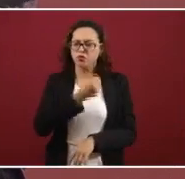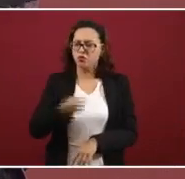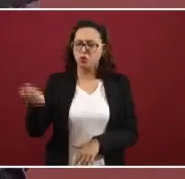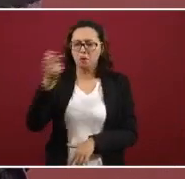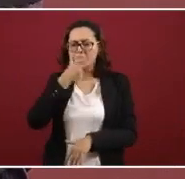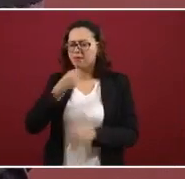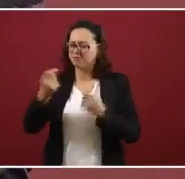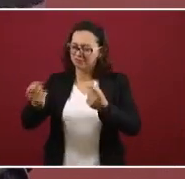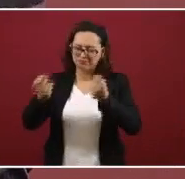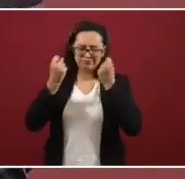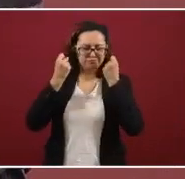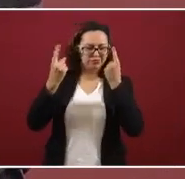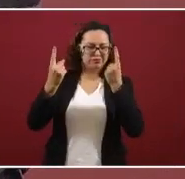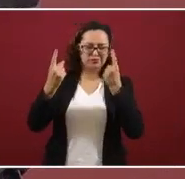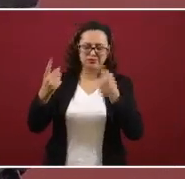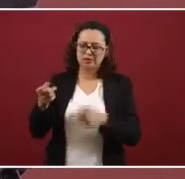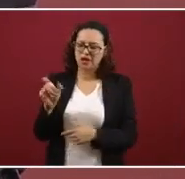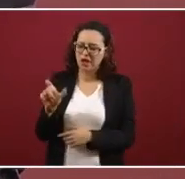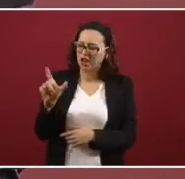respetuosísimo,